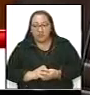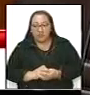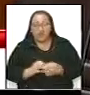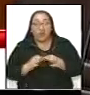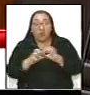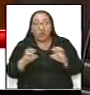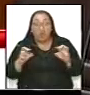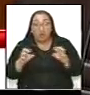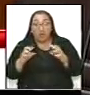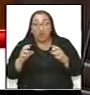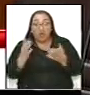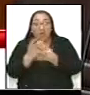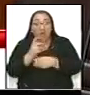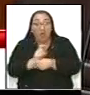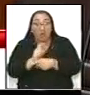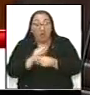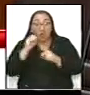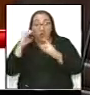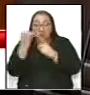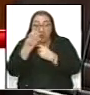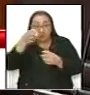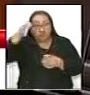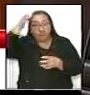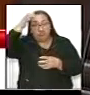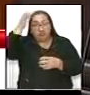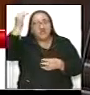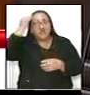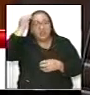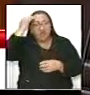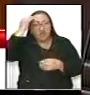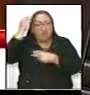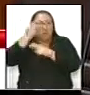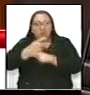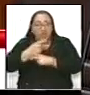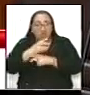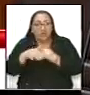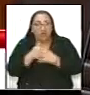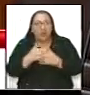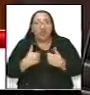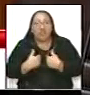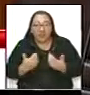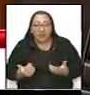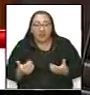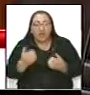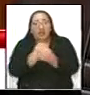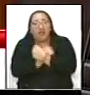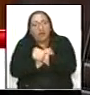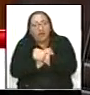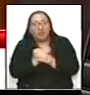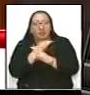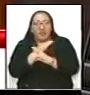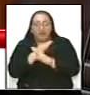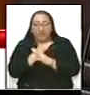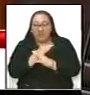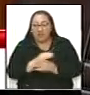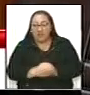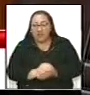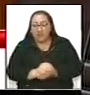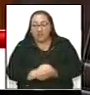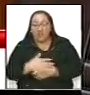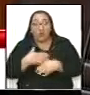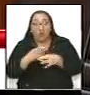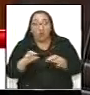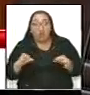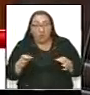y culto es un pueblo que sabe apreciar lo que tiene, sabe quererlo y sabe defenderlo. Y un